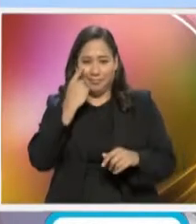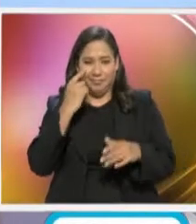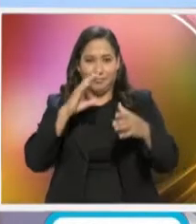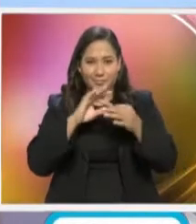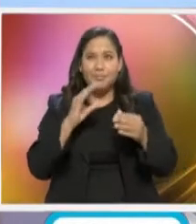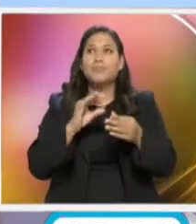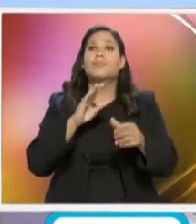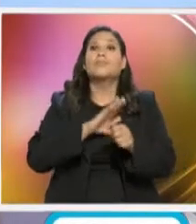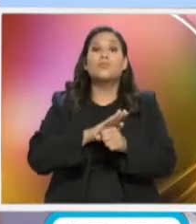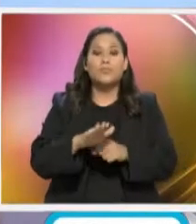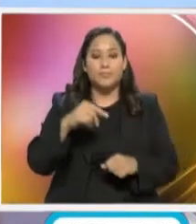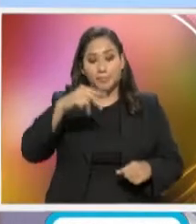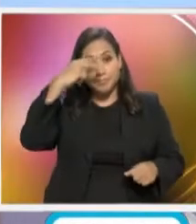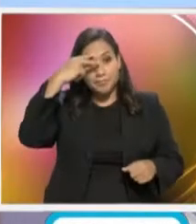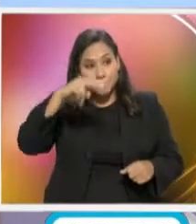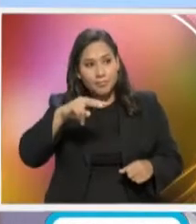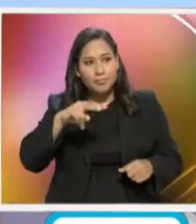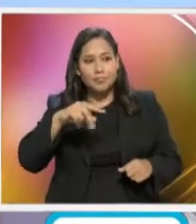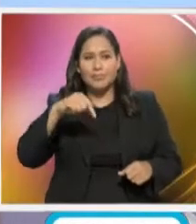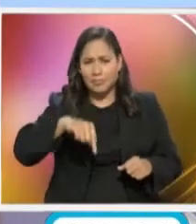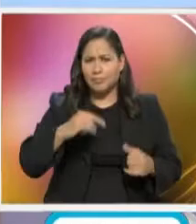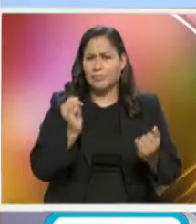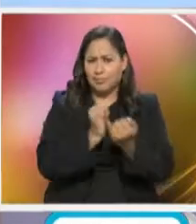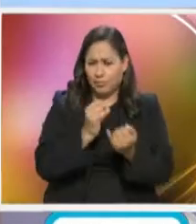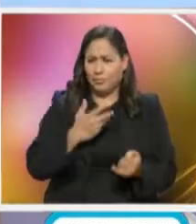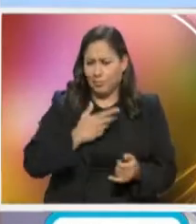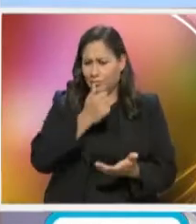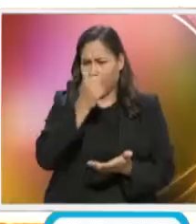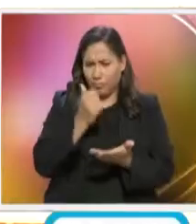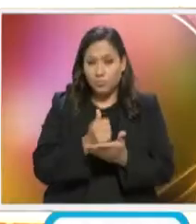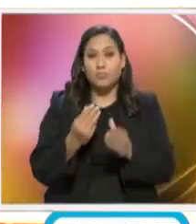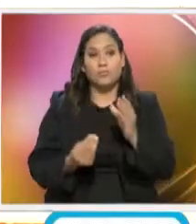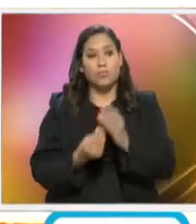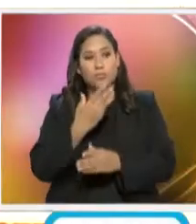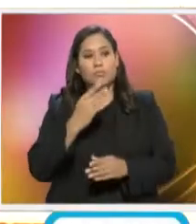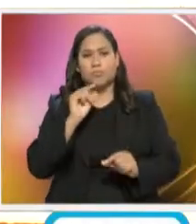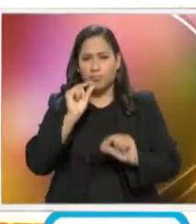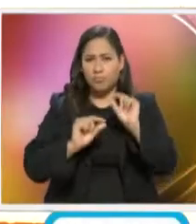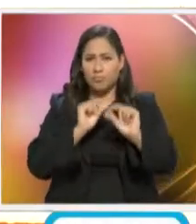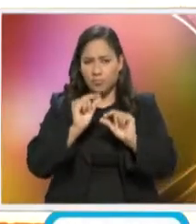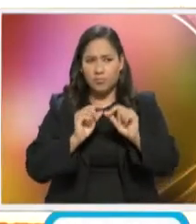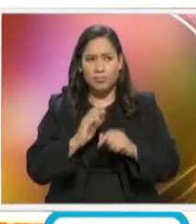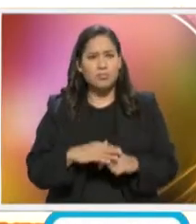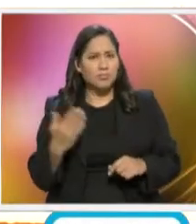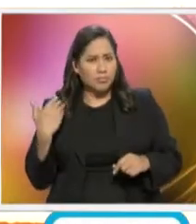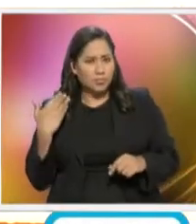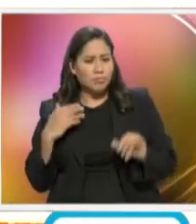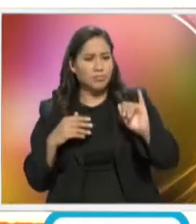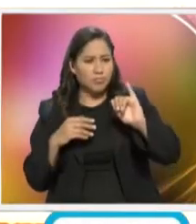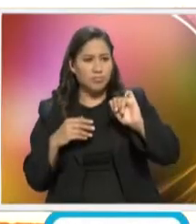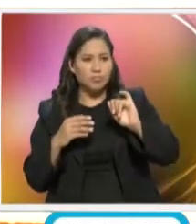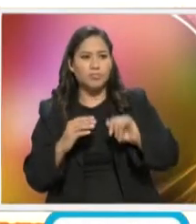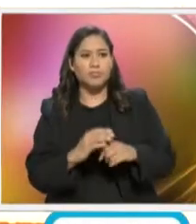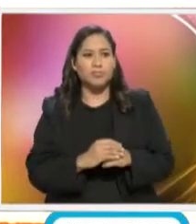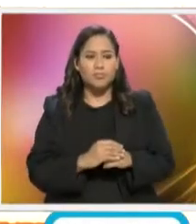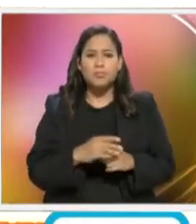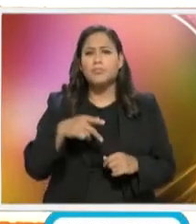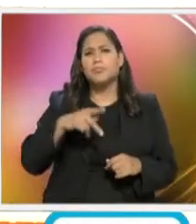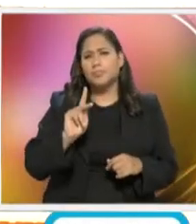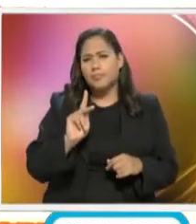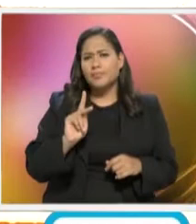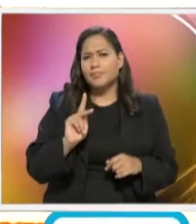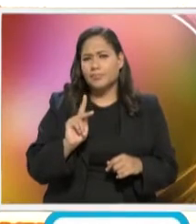más o menos cuáles son. En México ha habido también ciudades nuevas que se han ido creando, ¿no? Últimamente, ¿verdad? Últimamente,